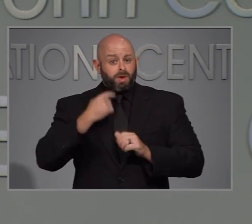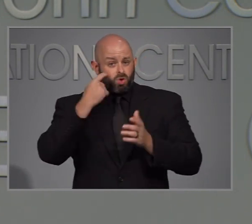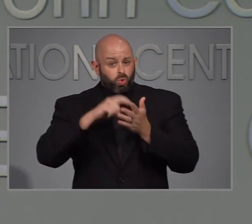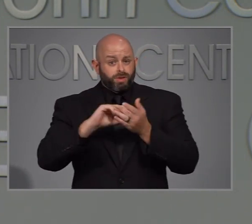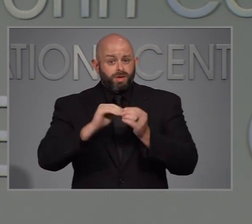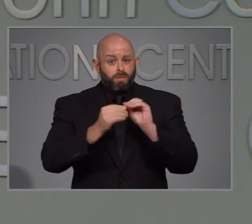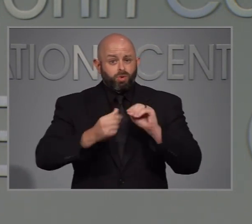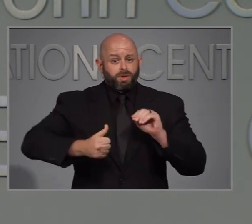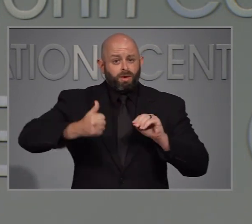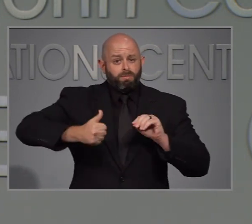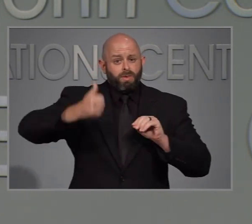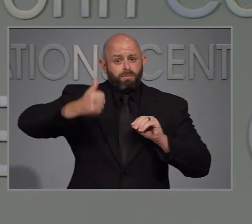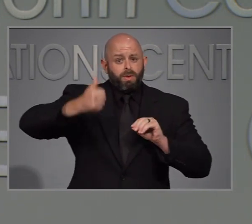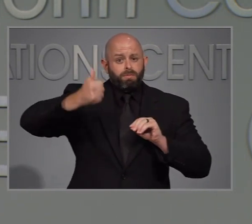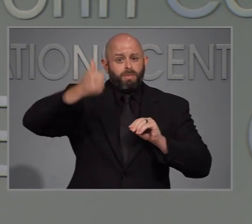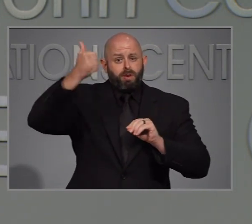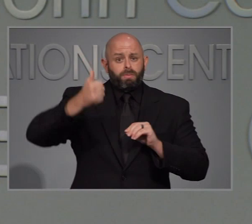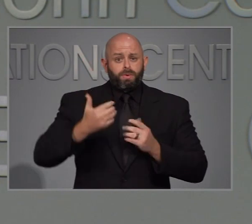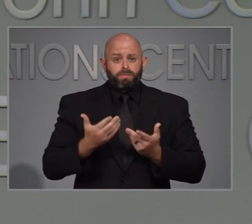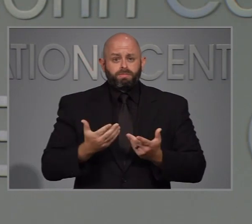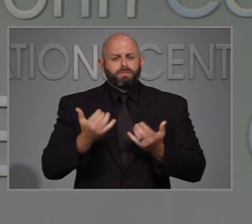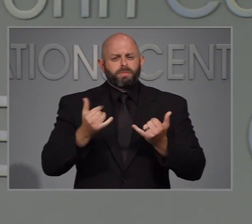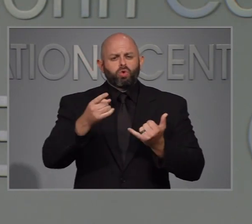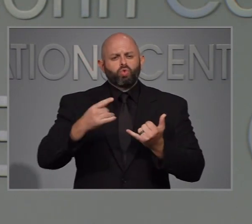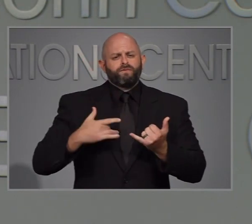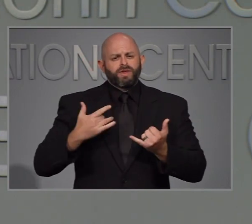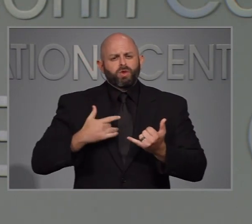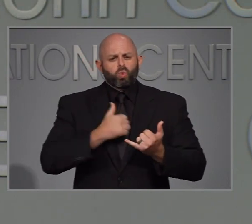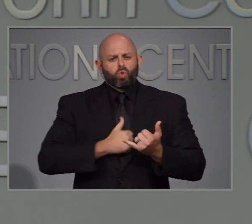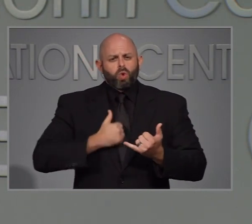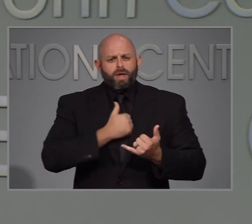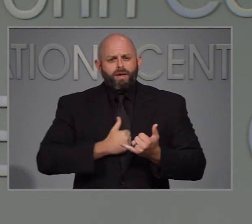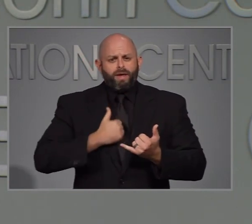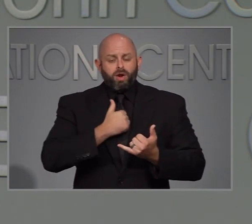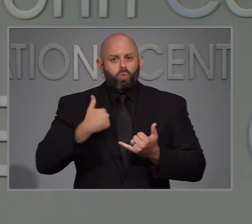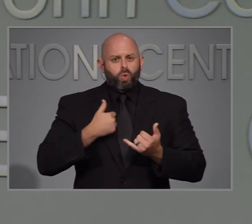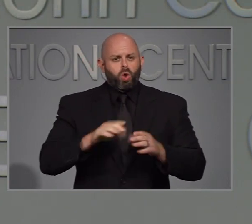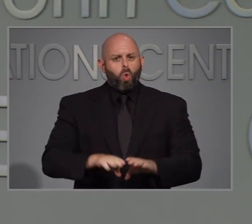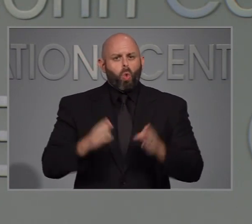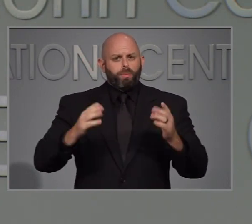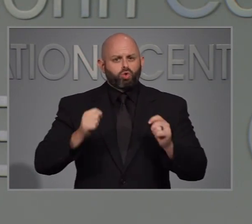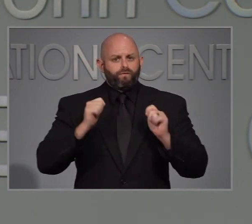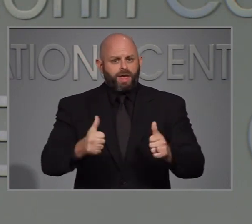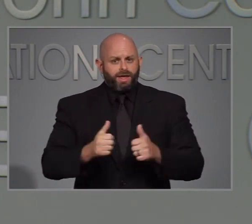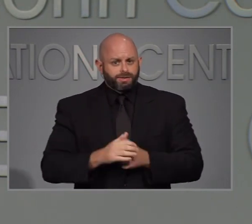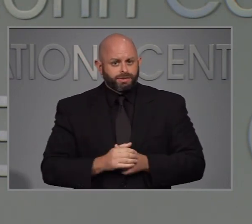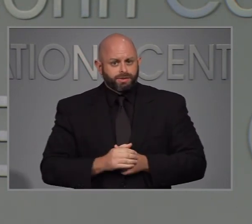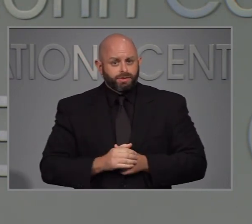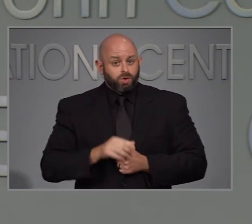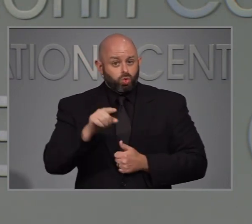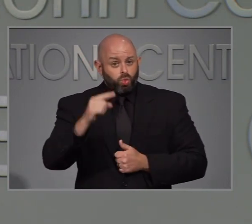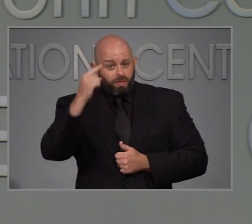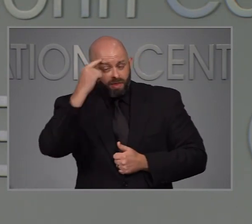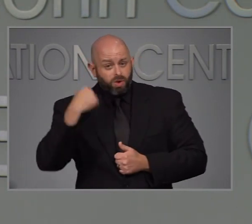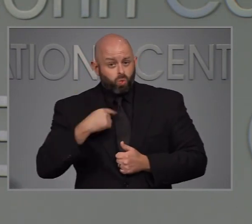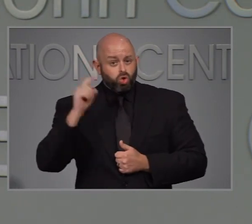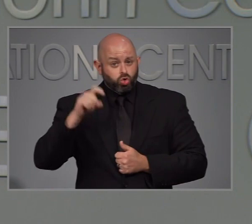esta fase para reabrir, y cree que nos pasamos demasiado